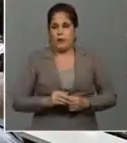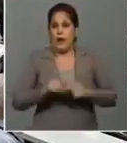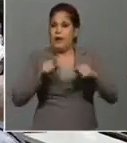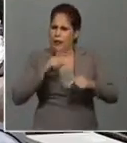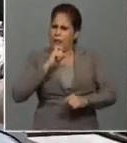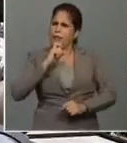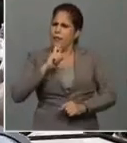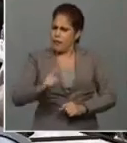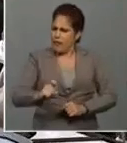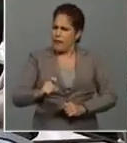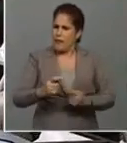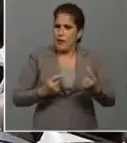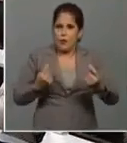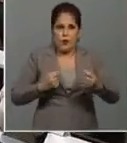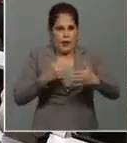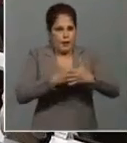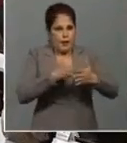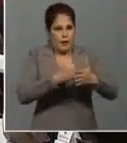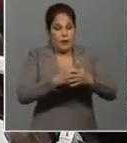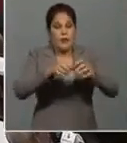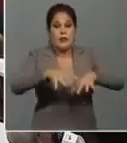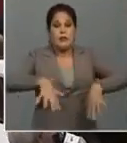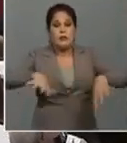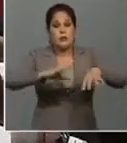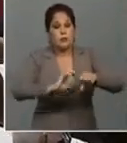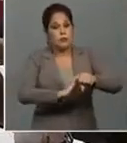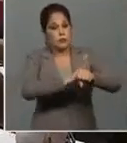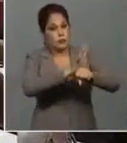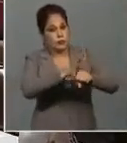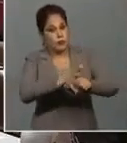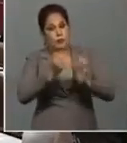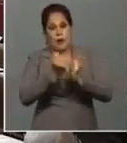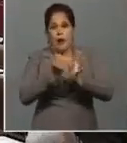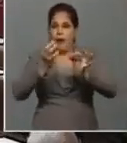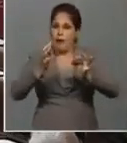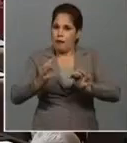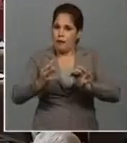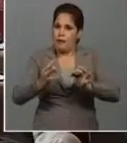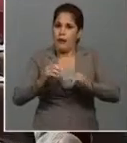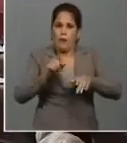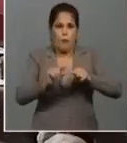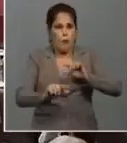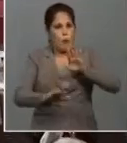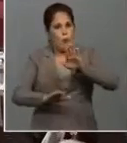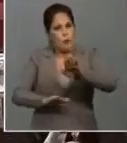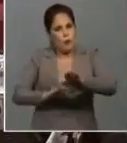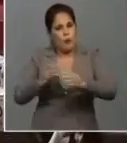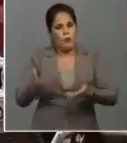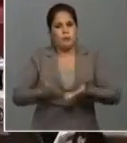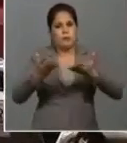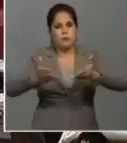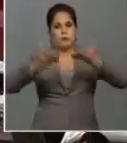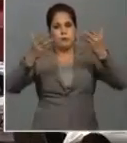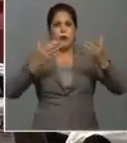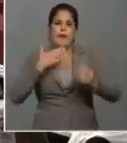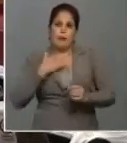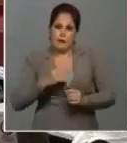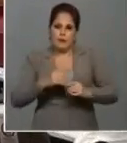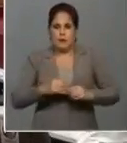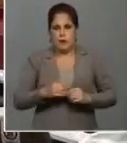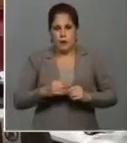sido muy difícil resistir y enfrentar la actual situación que ralentiza nuestros pasos hacia la prosperidad deseada